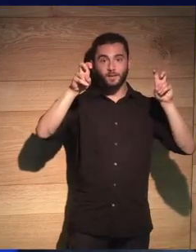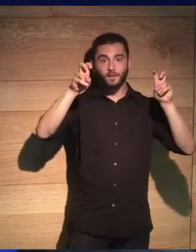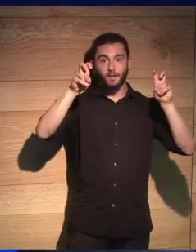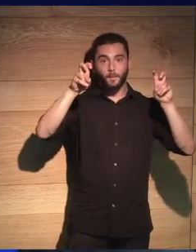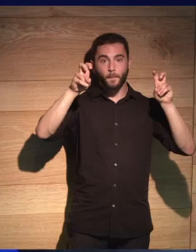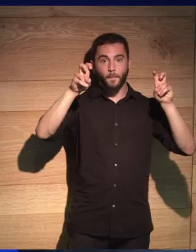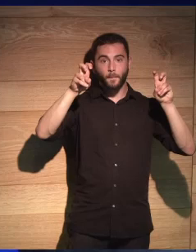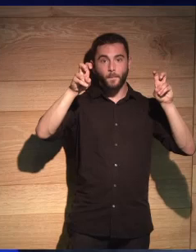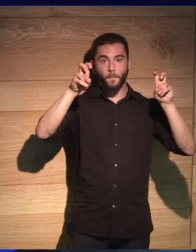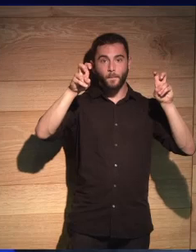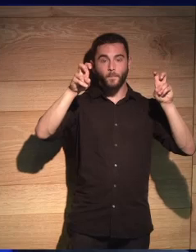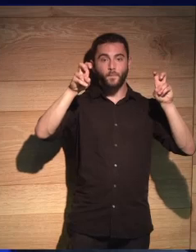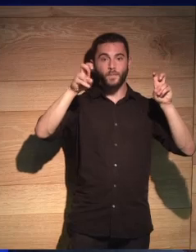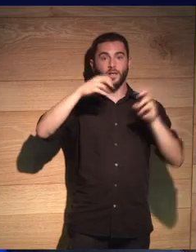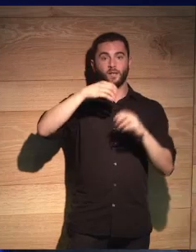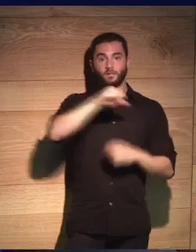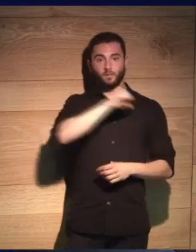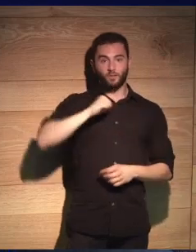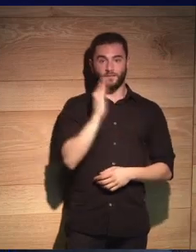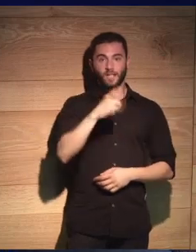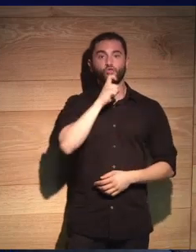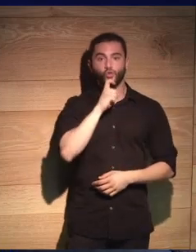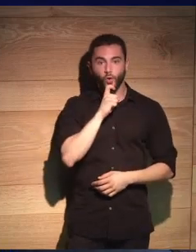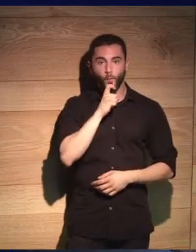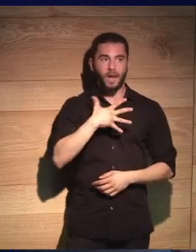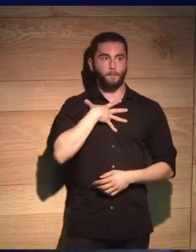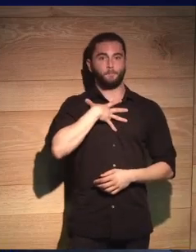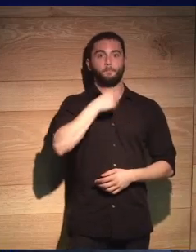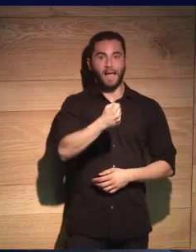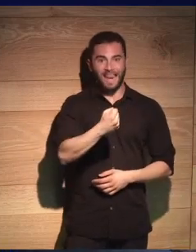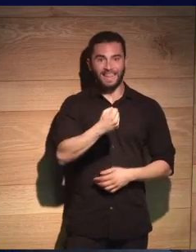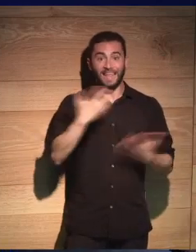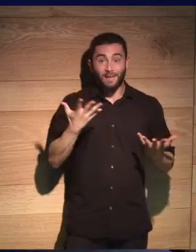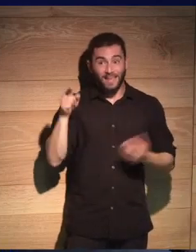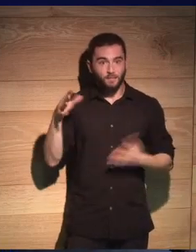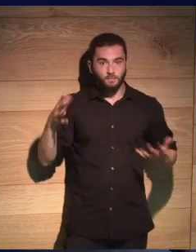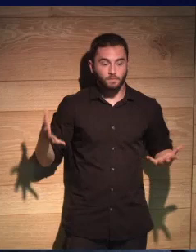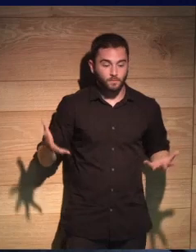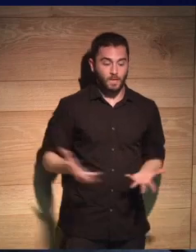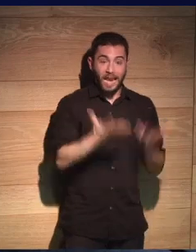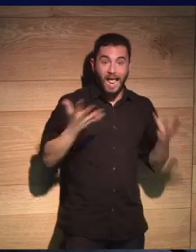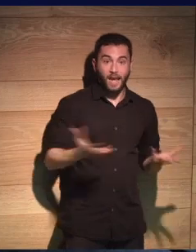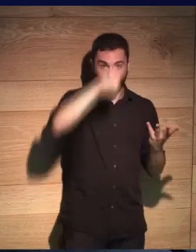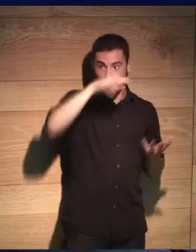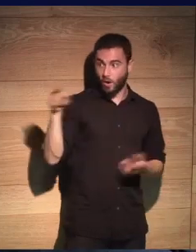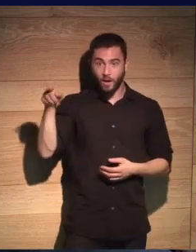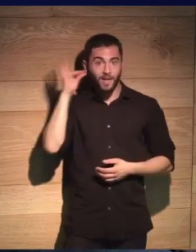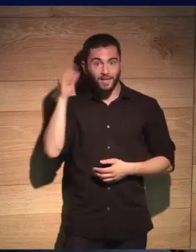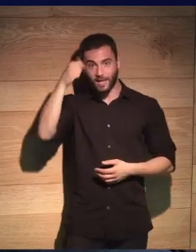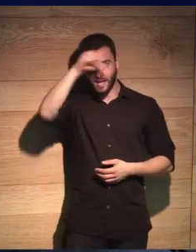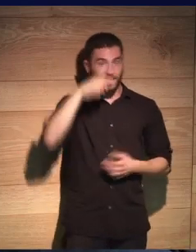costar a nivel personal esa valentía, le animó a él a